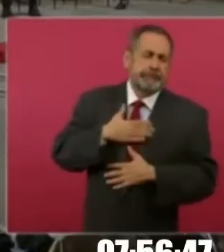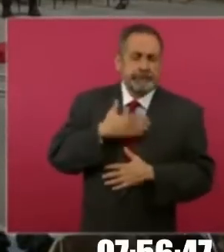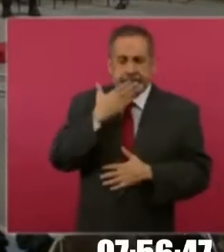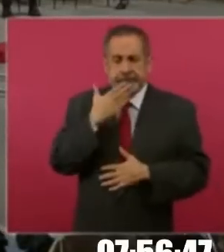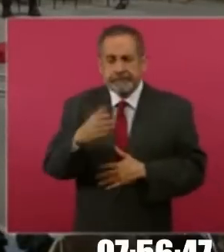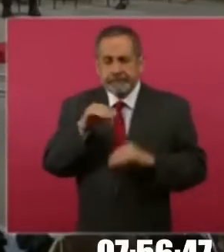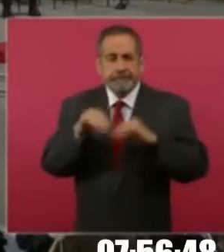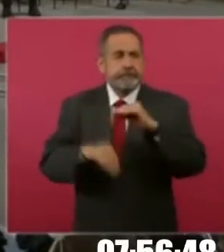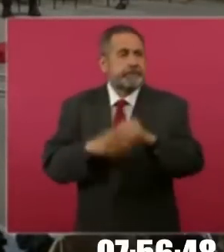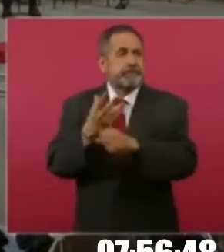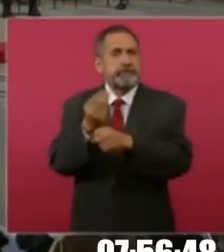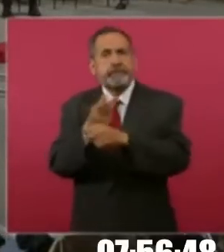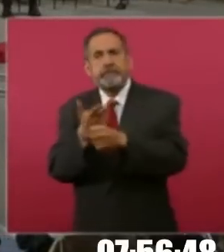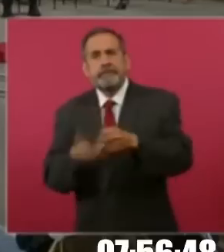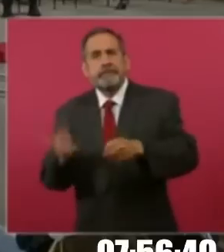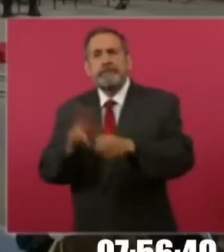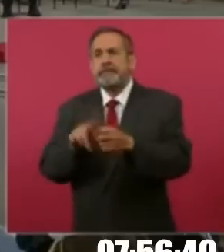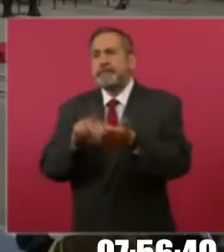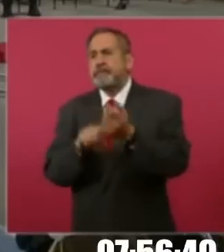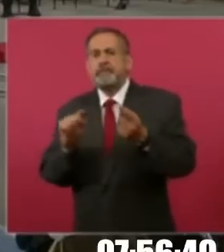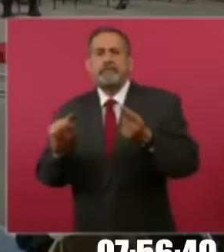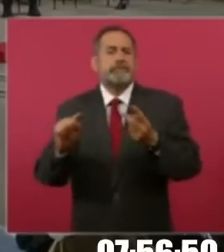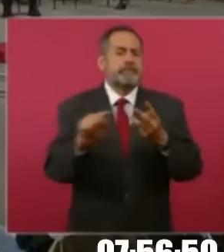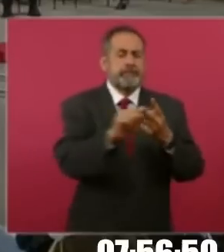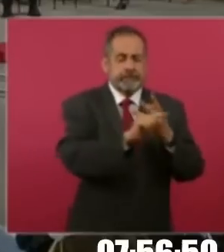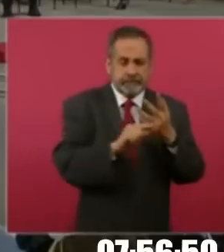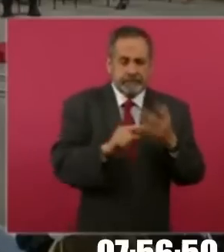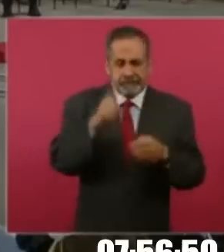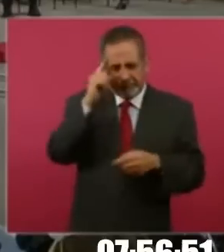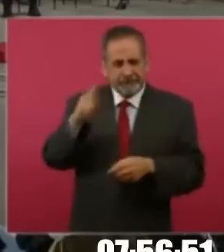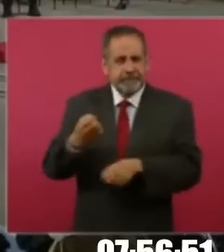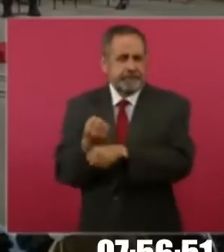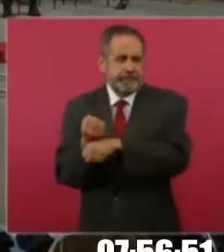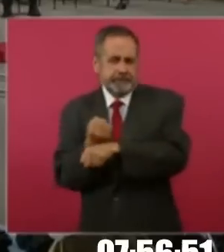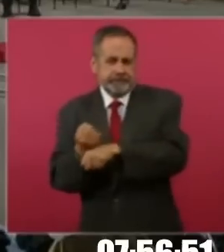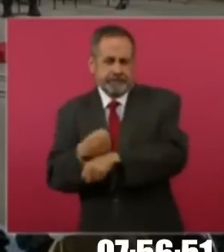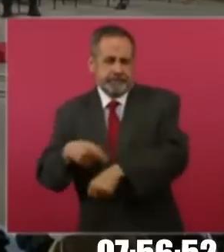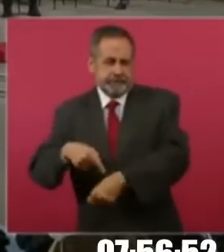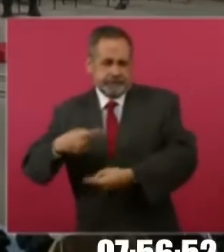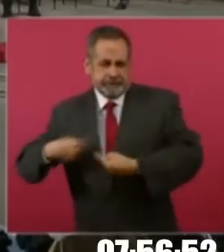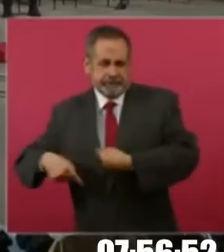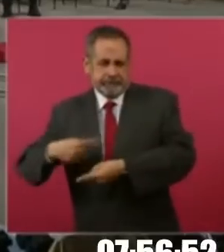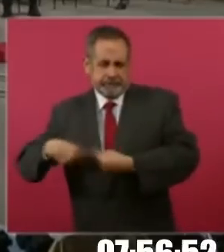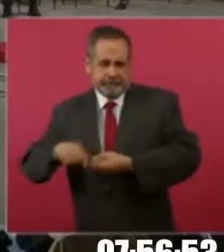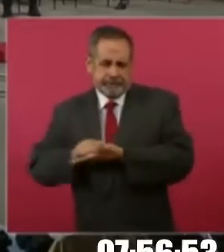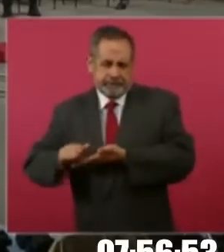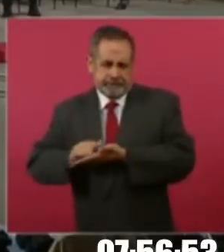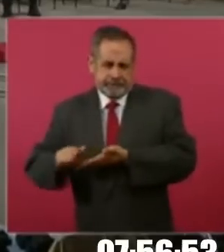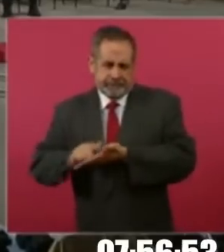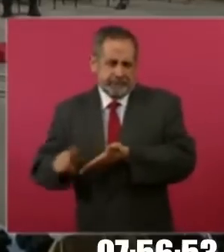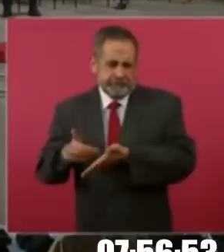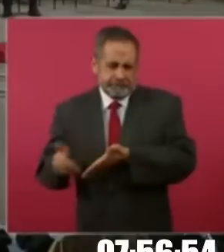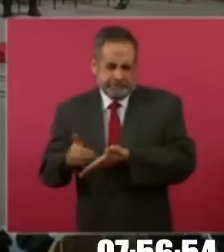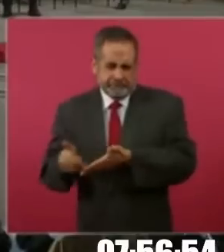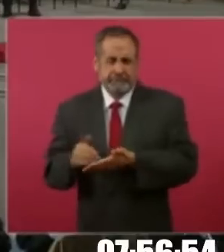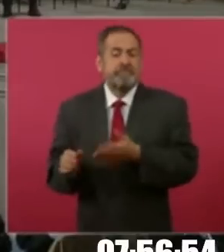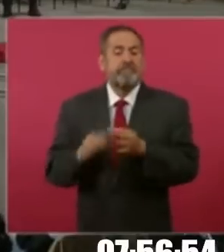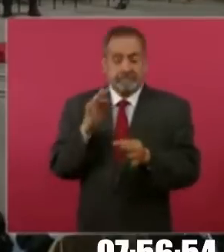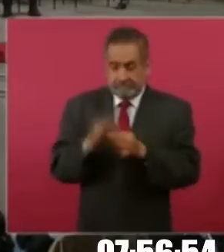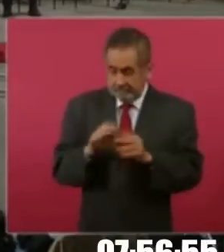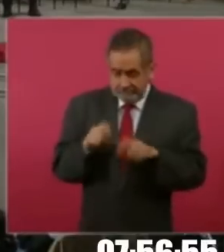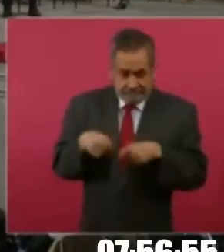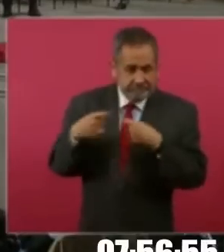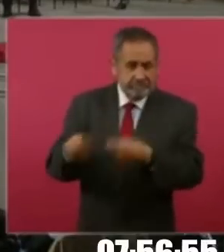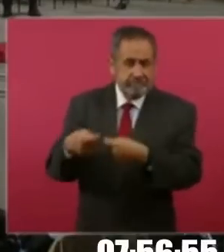el equipamiento de de hemodiálisis hemos acercado los